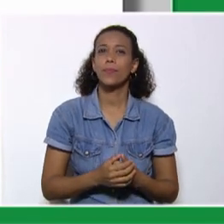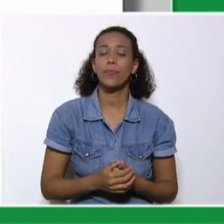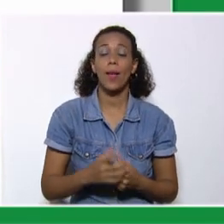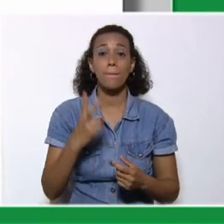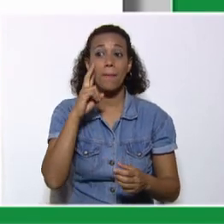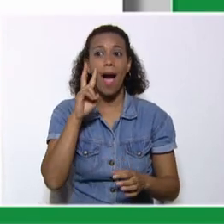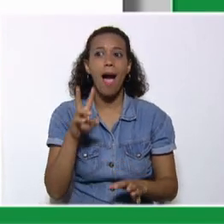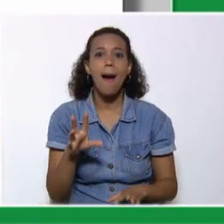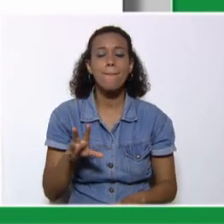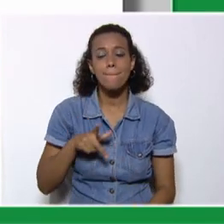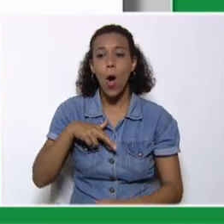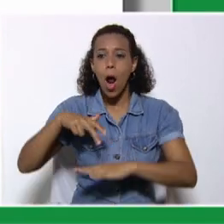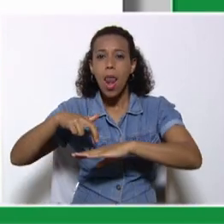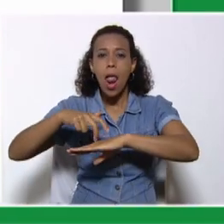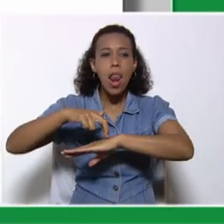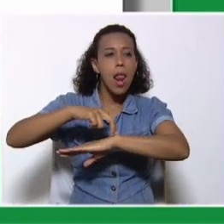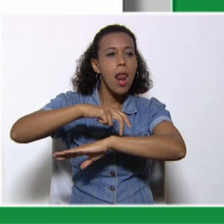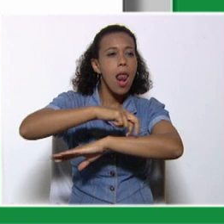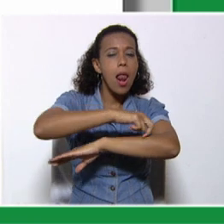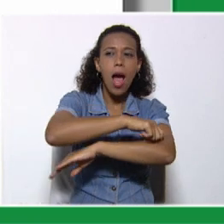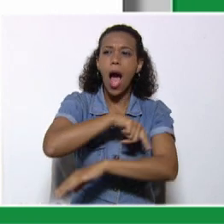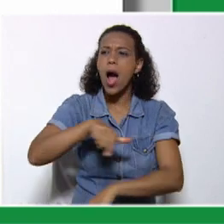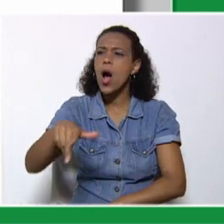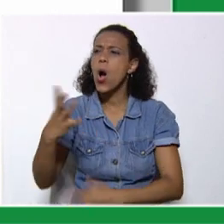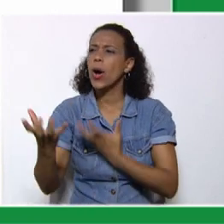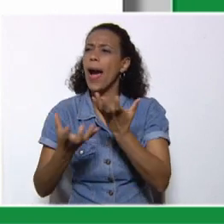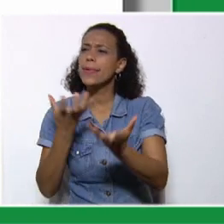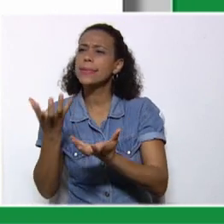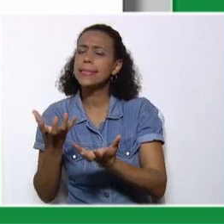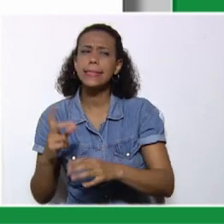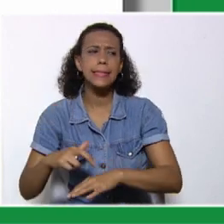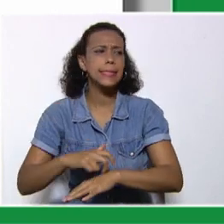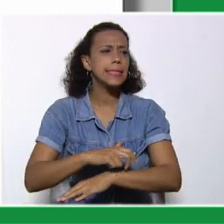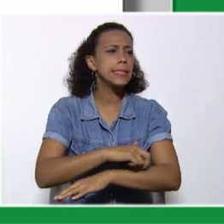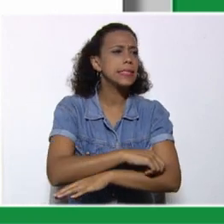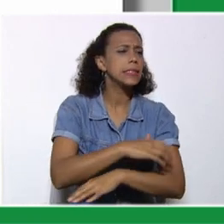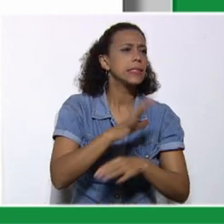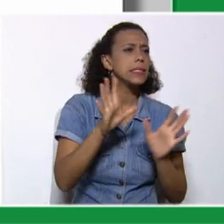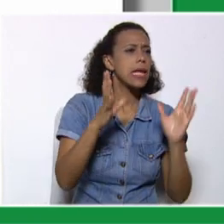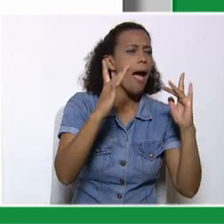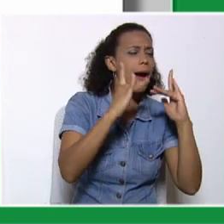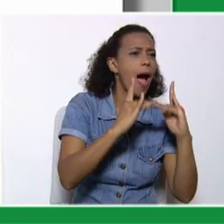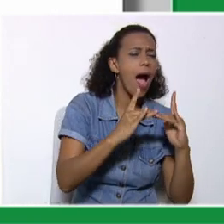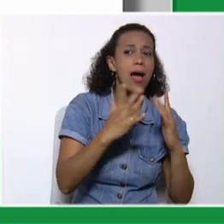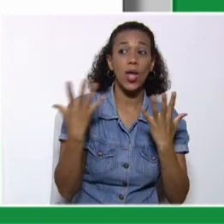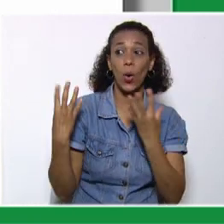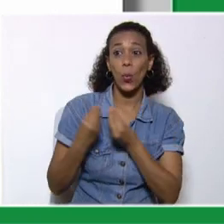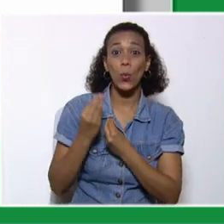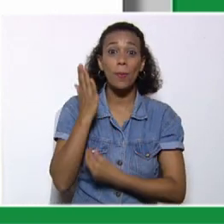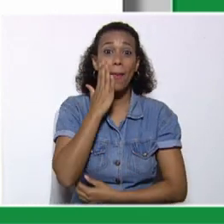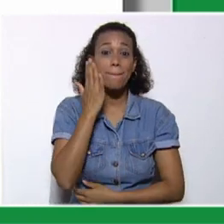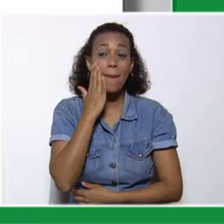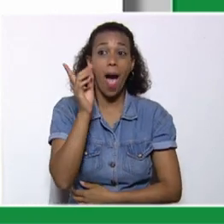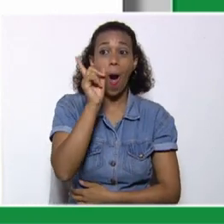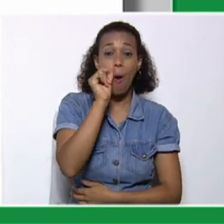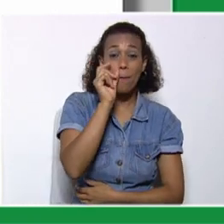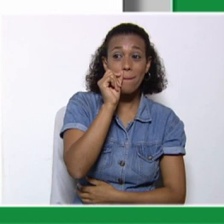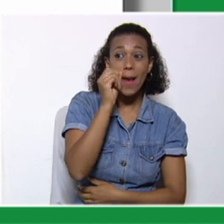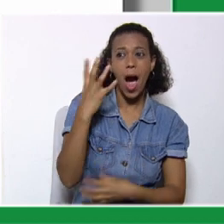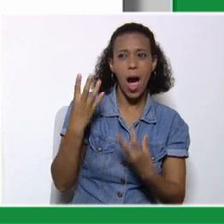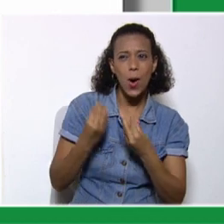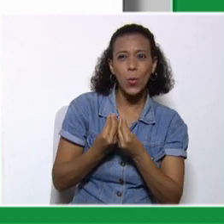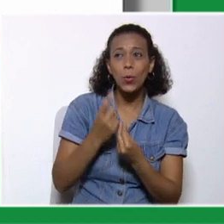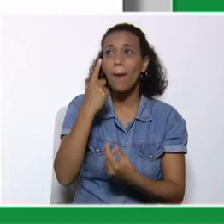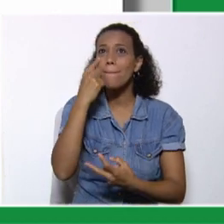un recorrido a través de la casa o en los alrededores de la casa, siempre acompañado por su madre, padre o miembros de la